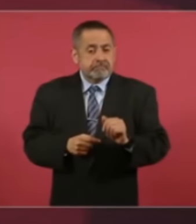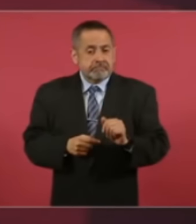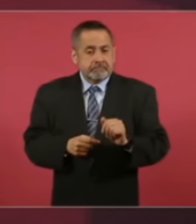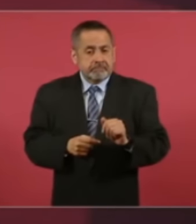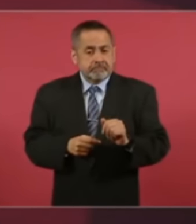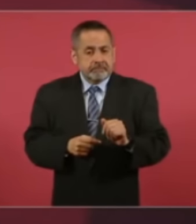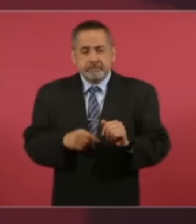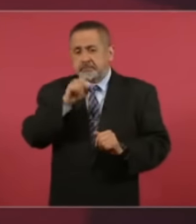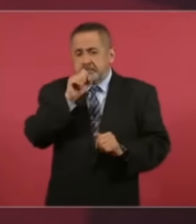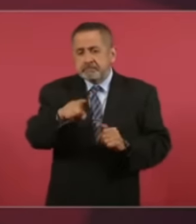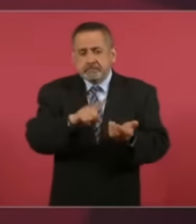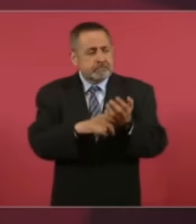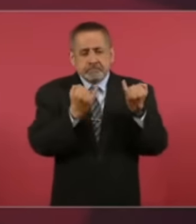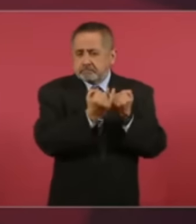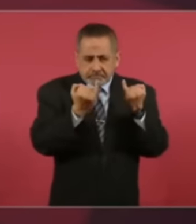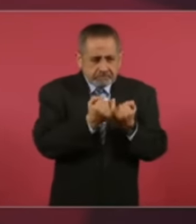lo que llevó a cabo Porfirio Díaz,